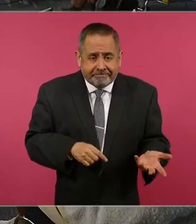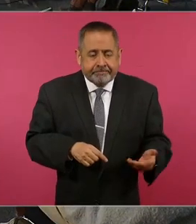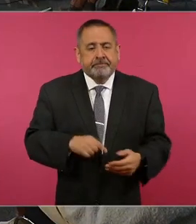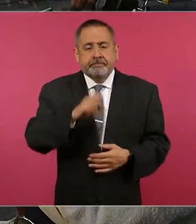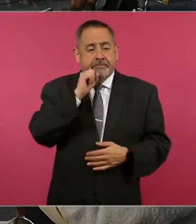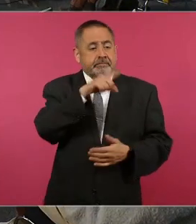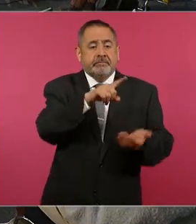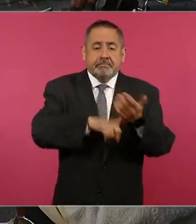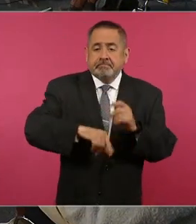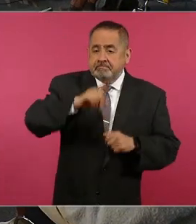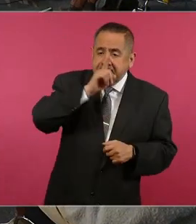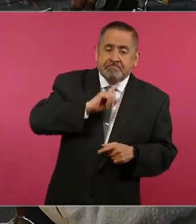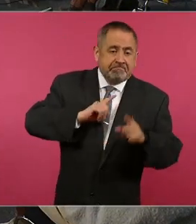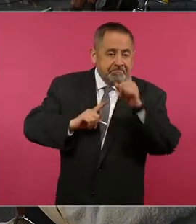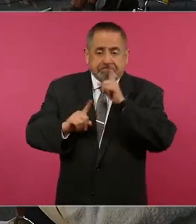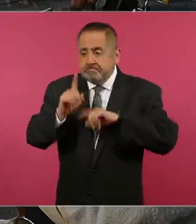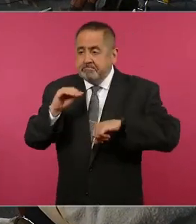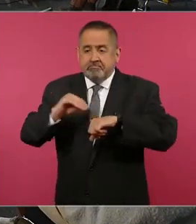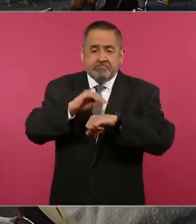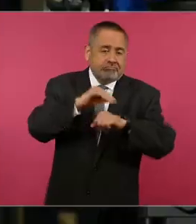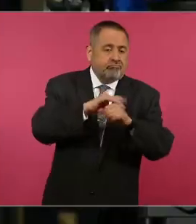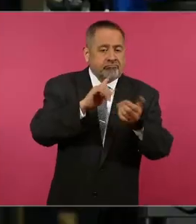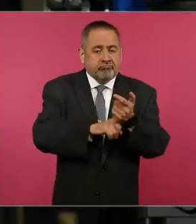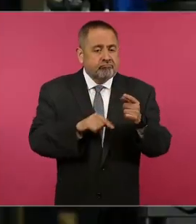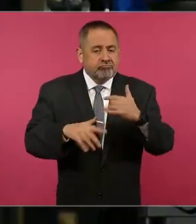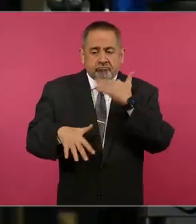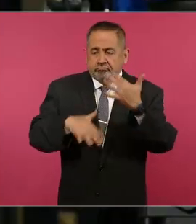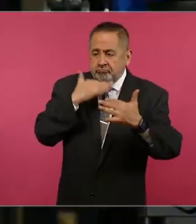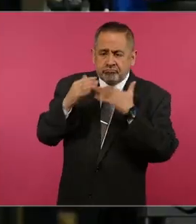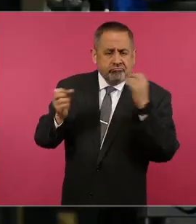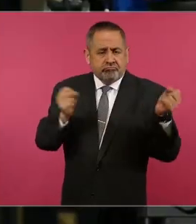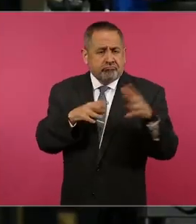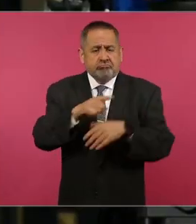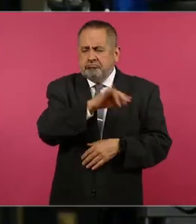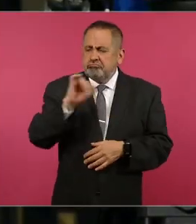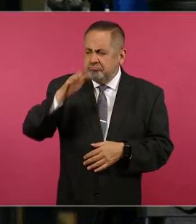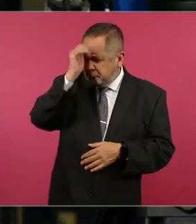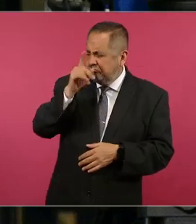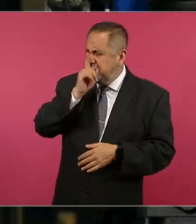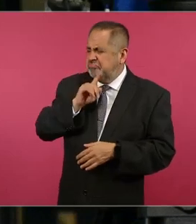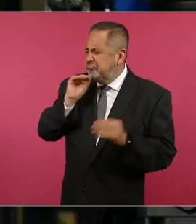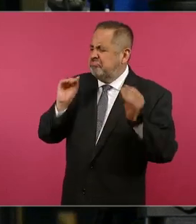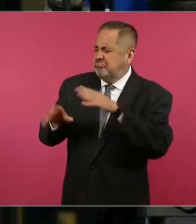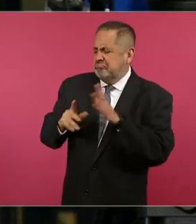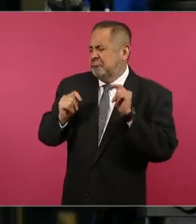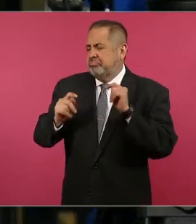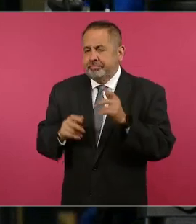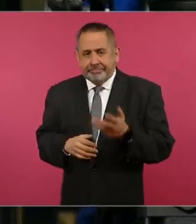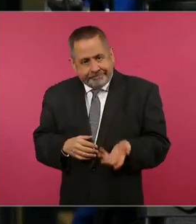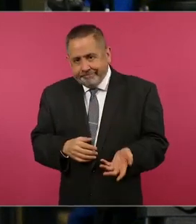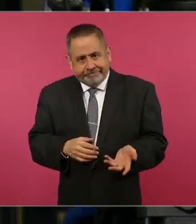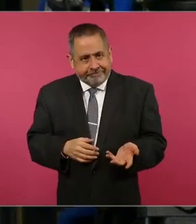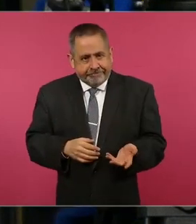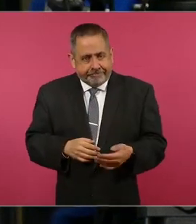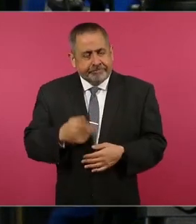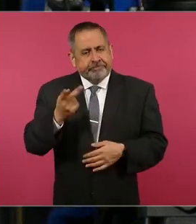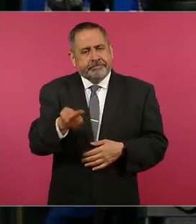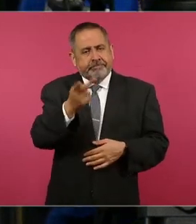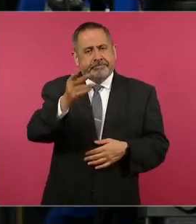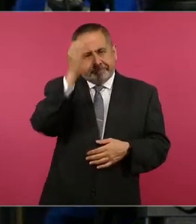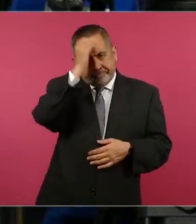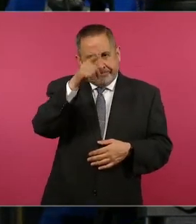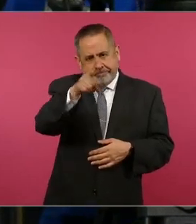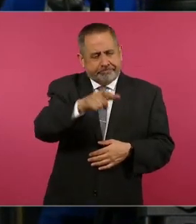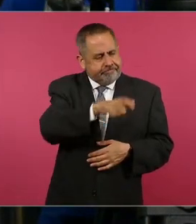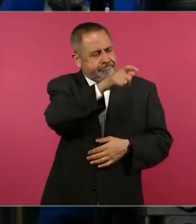con mentiras con mentiras se haga esta guerra social mediática preguntarle presidente su opinión acerca de personajes